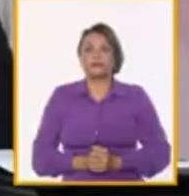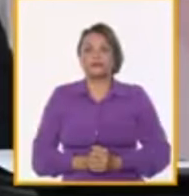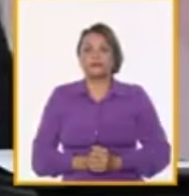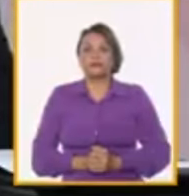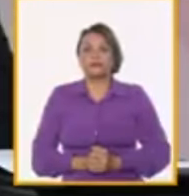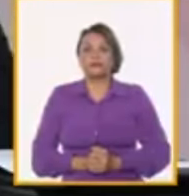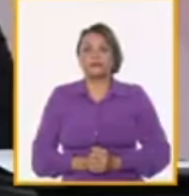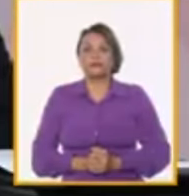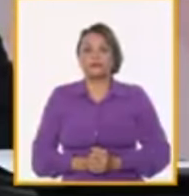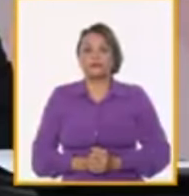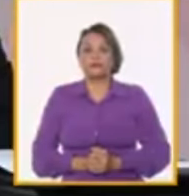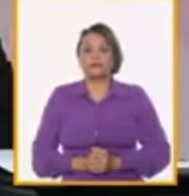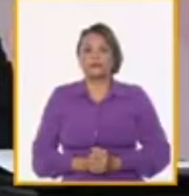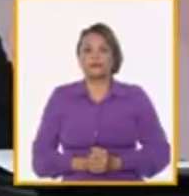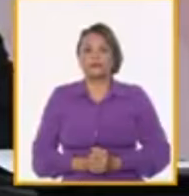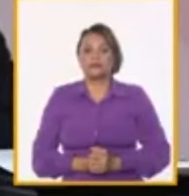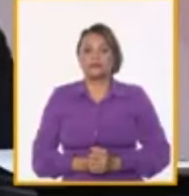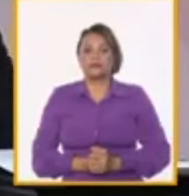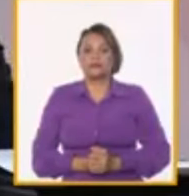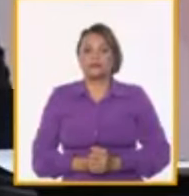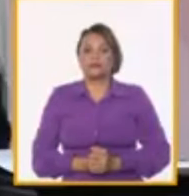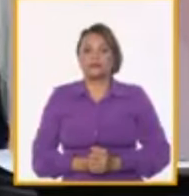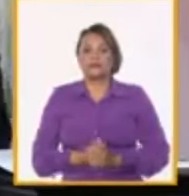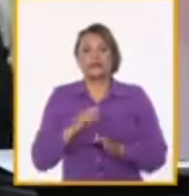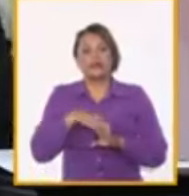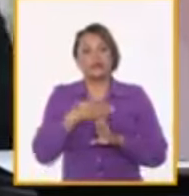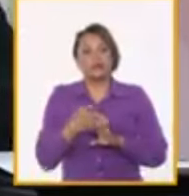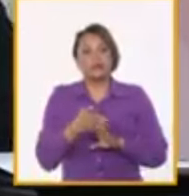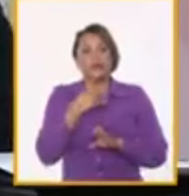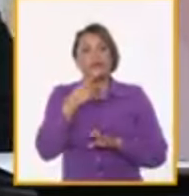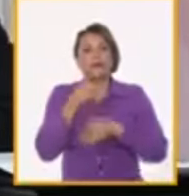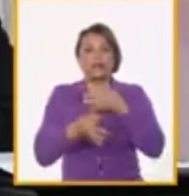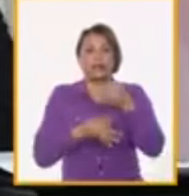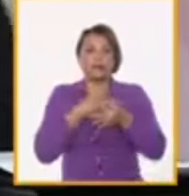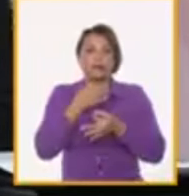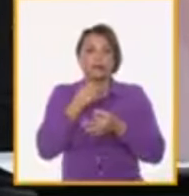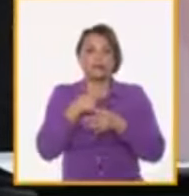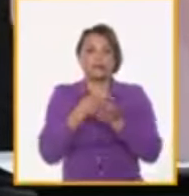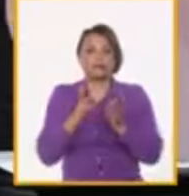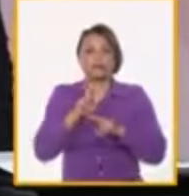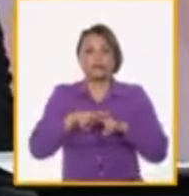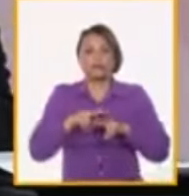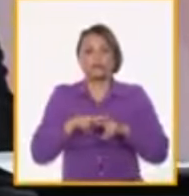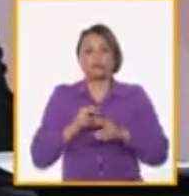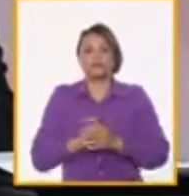estos dos lugares, para después regresar con usted a hablar precisamente de la situación de la capital.